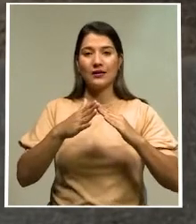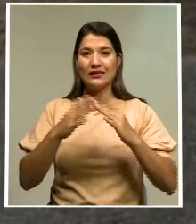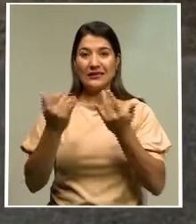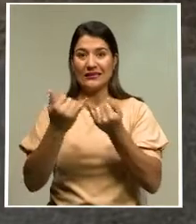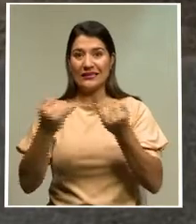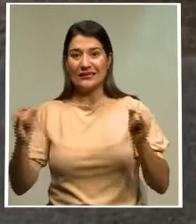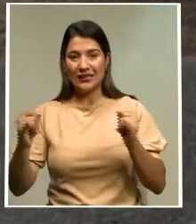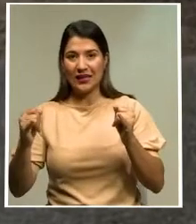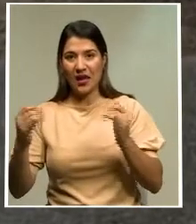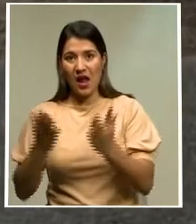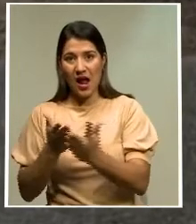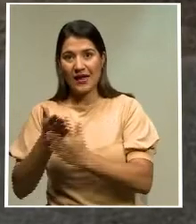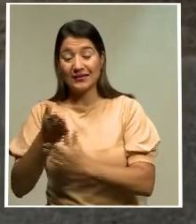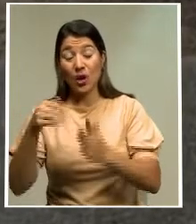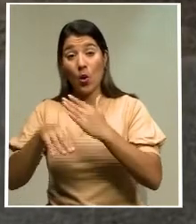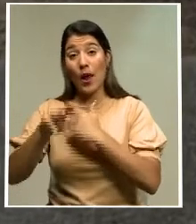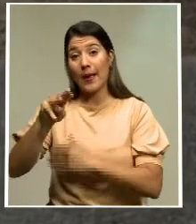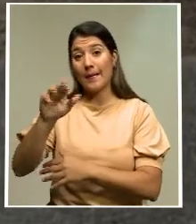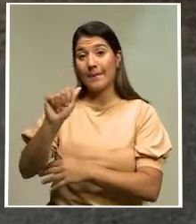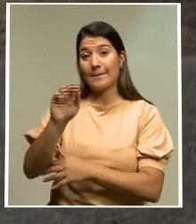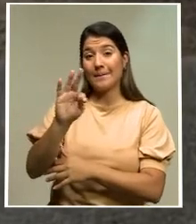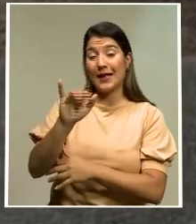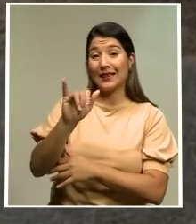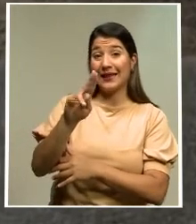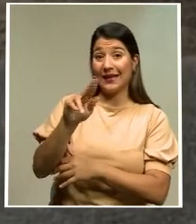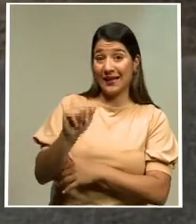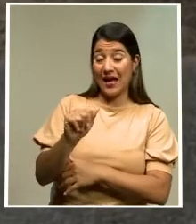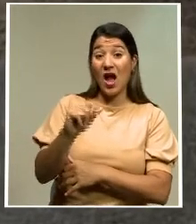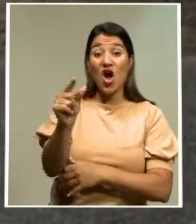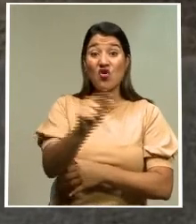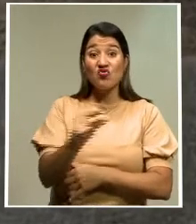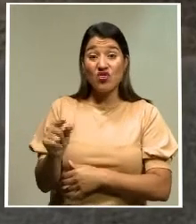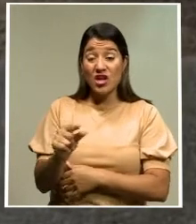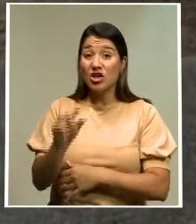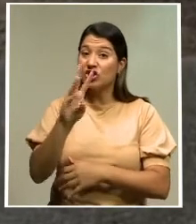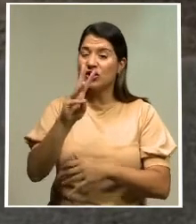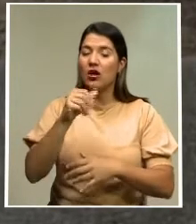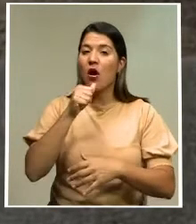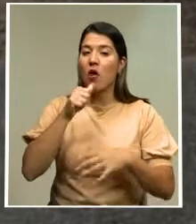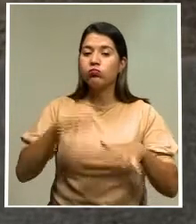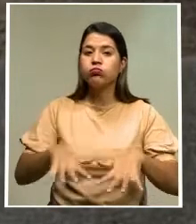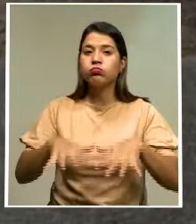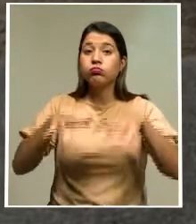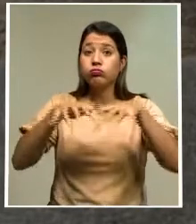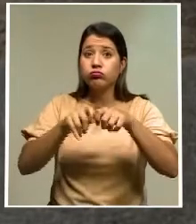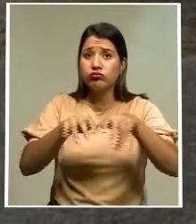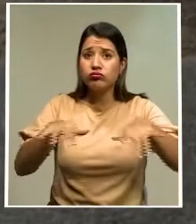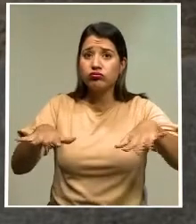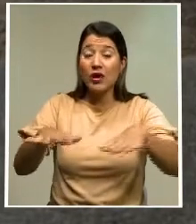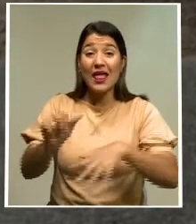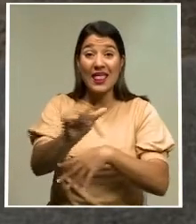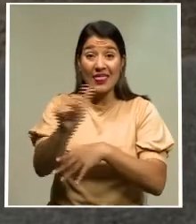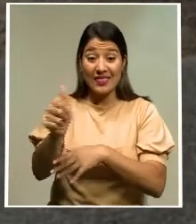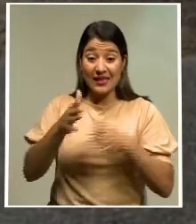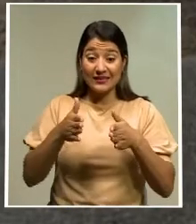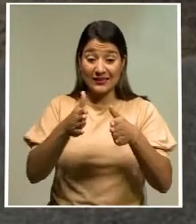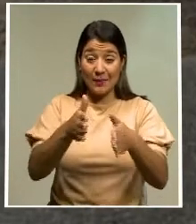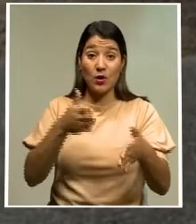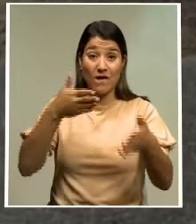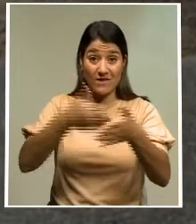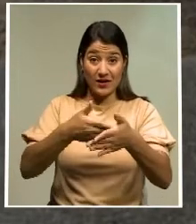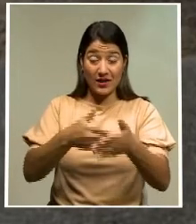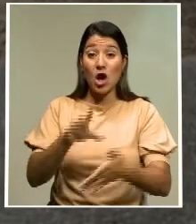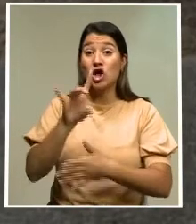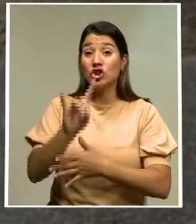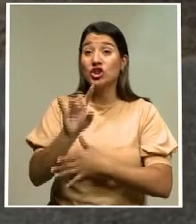en Río Reventazón en Siquirres, Río Chirripó en Matina y en Talamanca en zona indígena, 10 rutas afectadas,